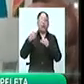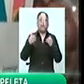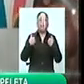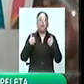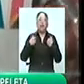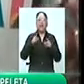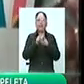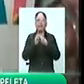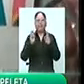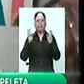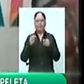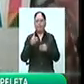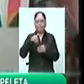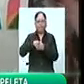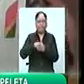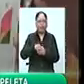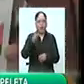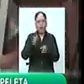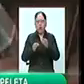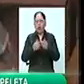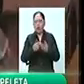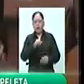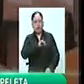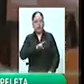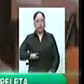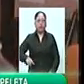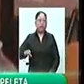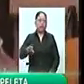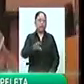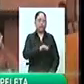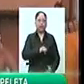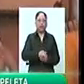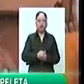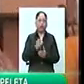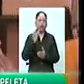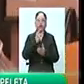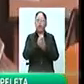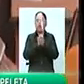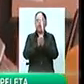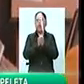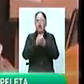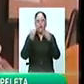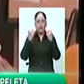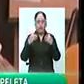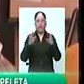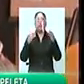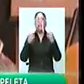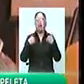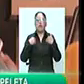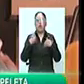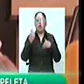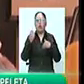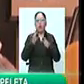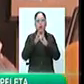este espacio territorial y jurisdicción del municipio, ¿no? Ya fue sorteado, aquí están los 11 que están pugnando por